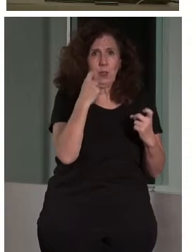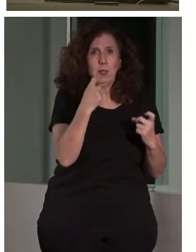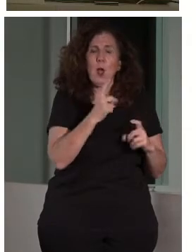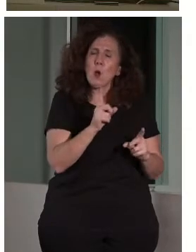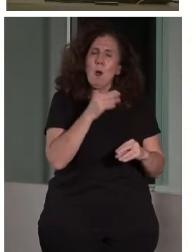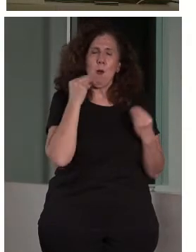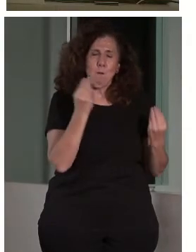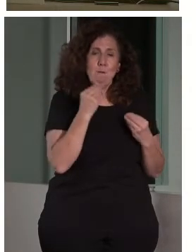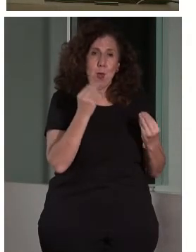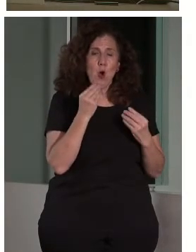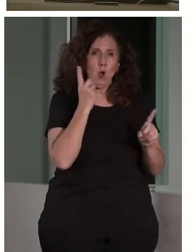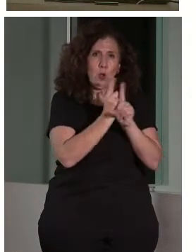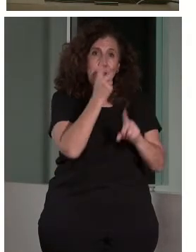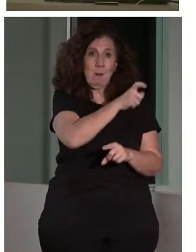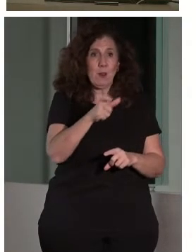Bueno,